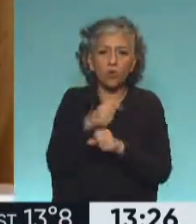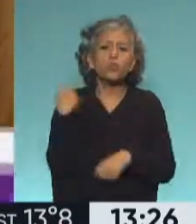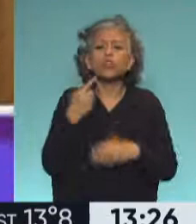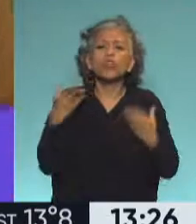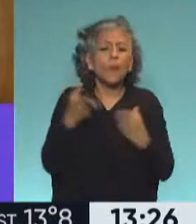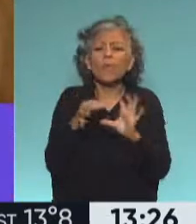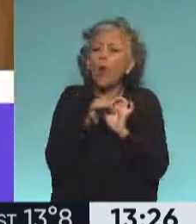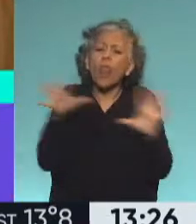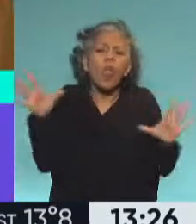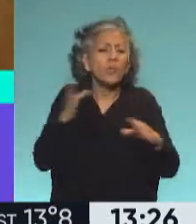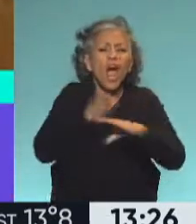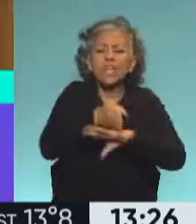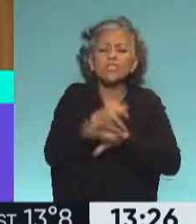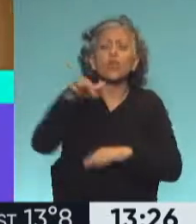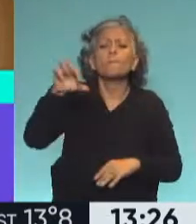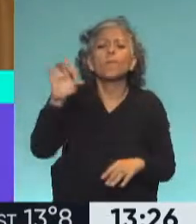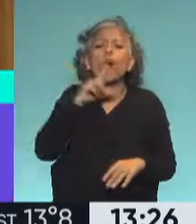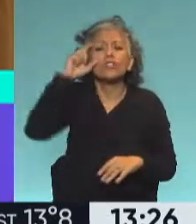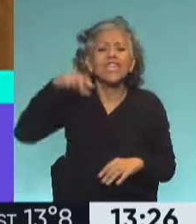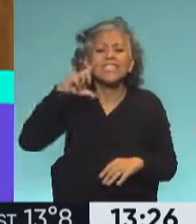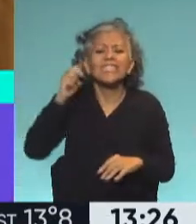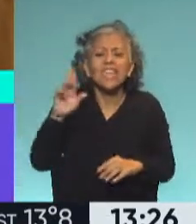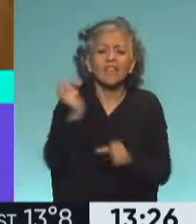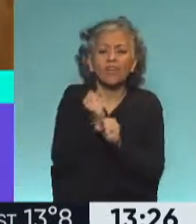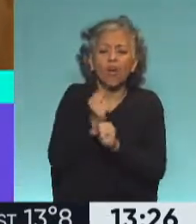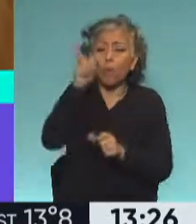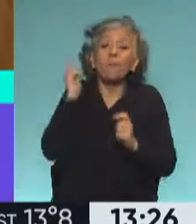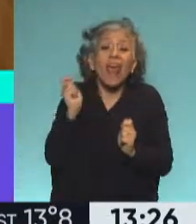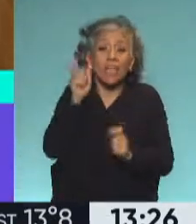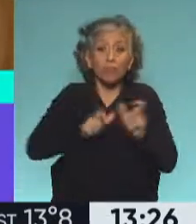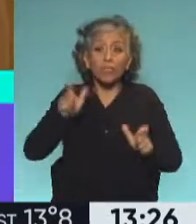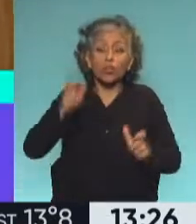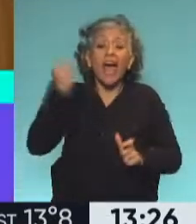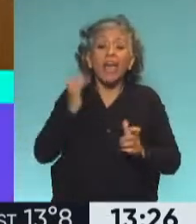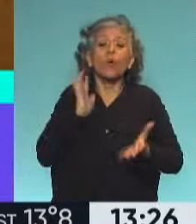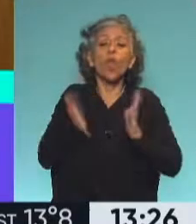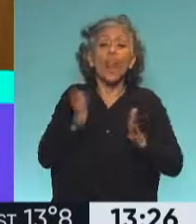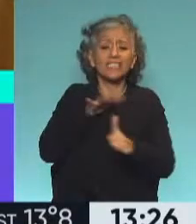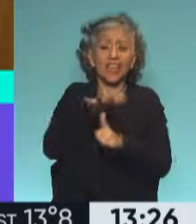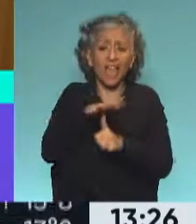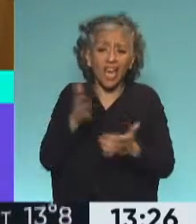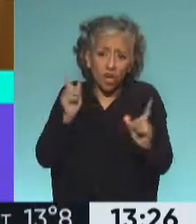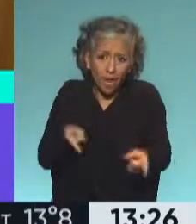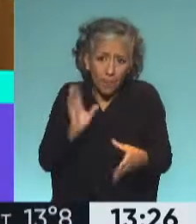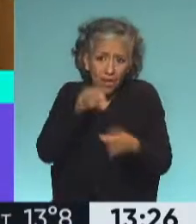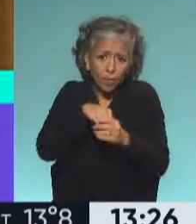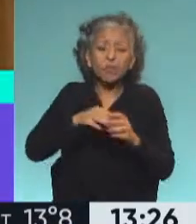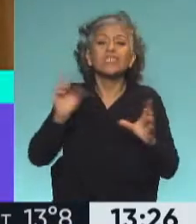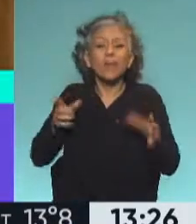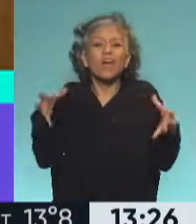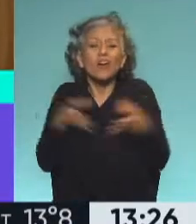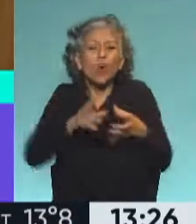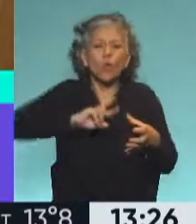libere el acceso al programa Potenciar Trabajo para las personas que atraviesan situaciones de violencia de género y para el colectivo travesti